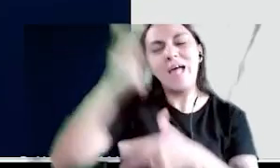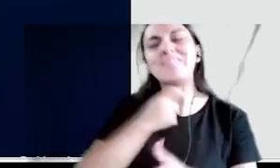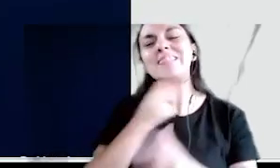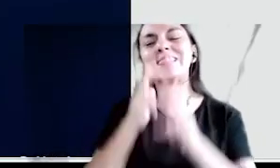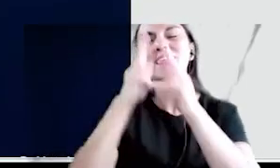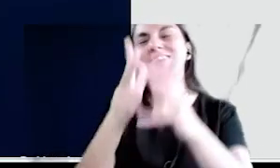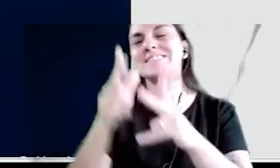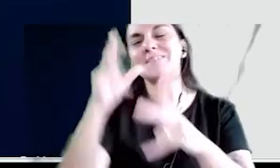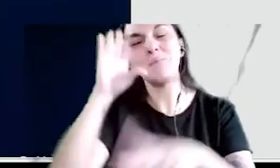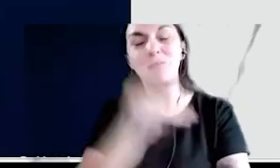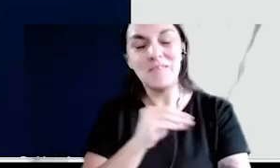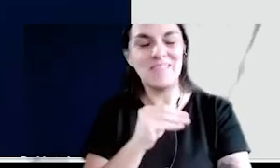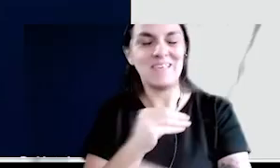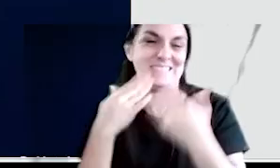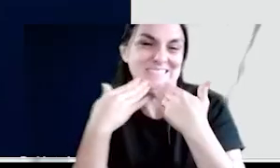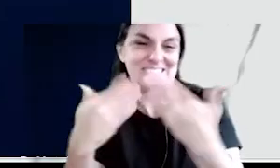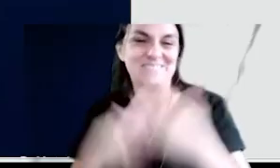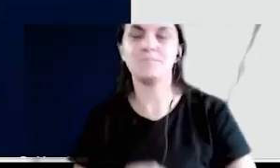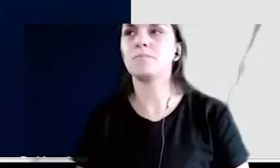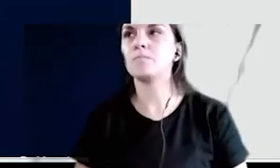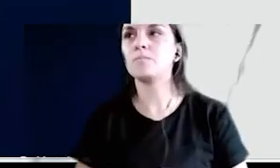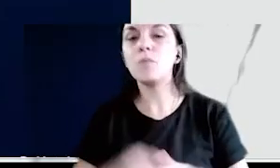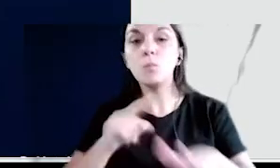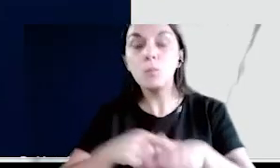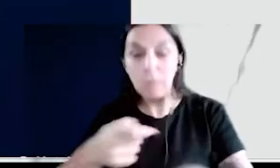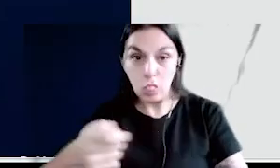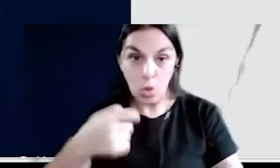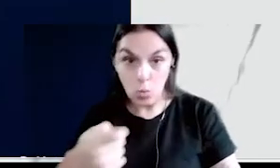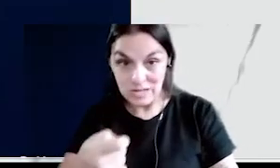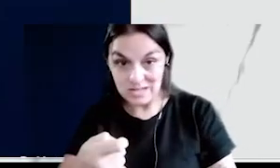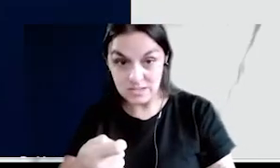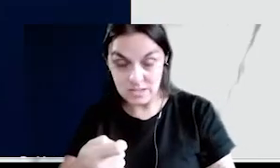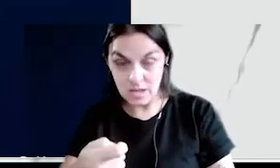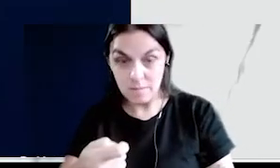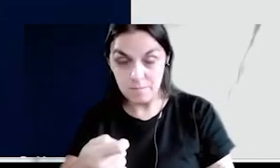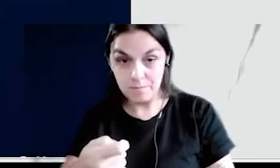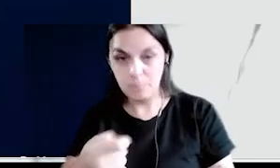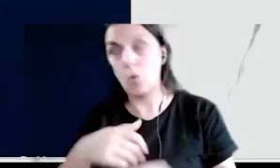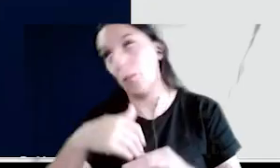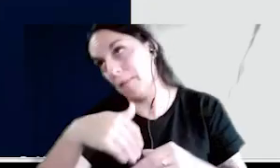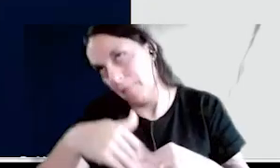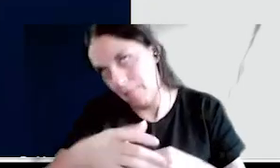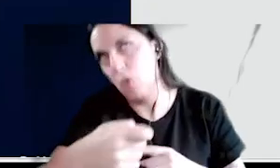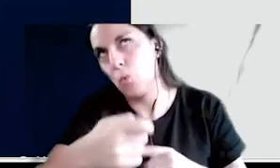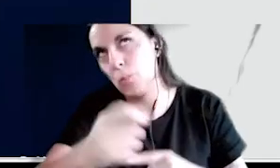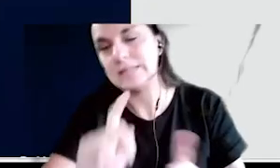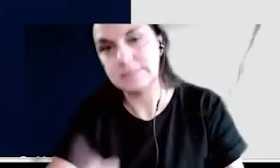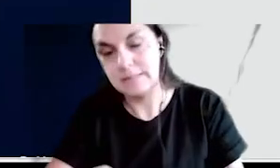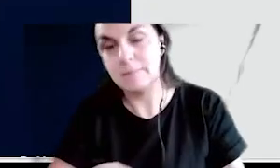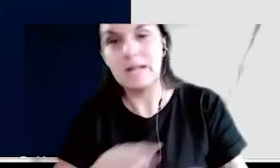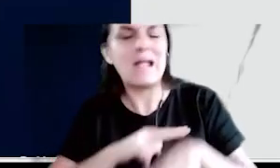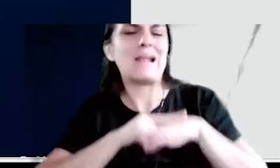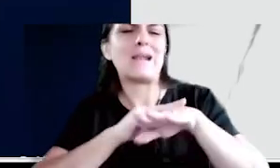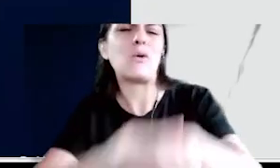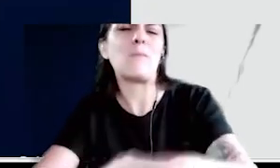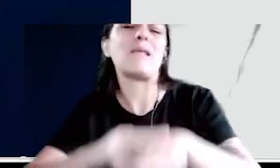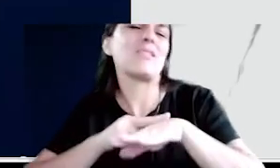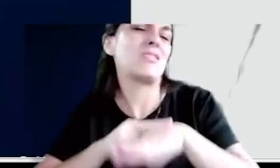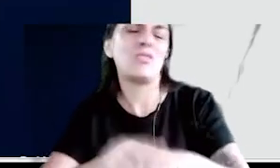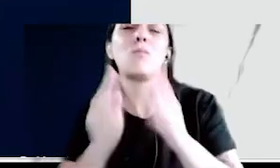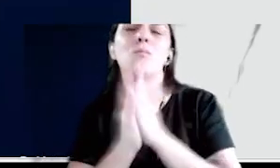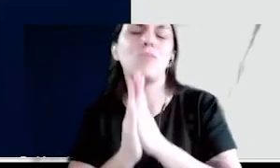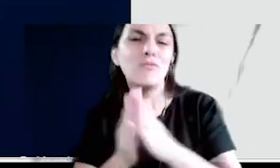dije. Cuando ustedes se jubilan, o el que esté próximo a jubilarse, les súper recomiendo que vayan a las charlas